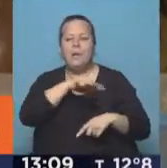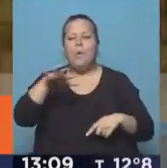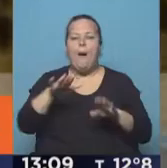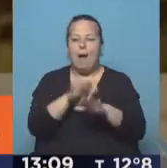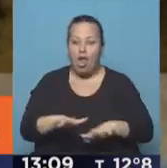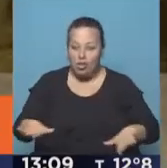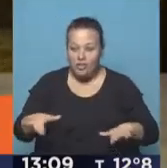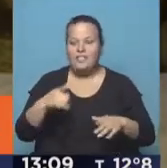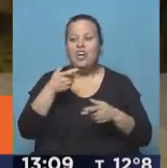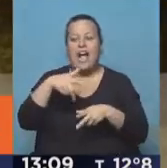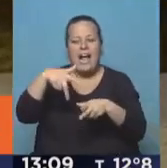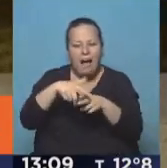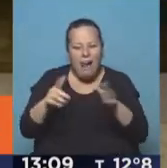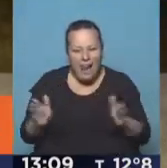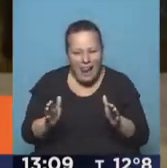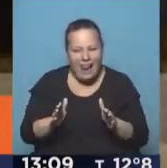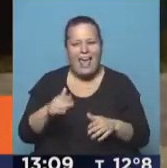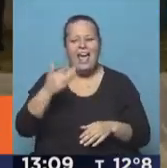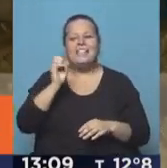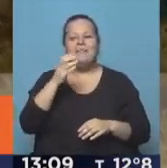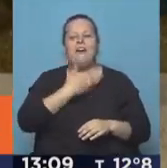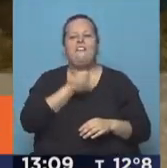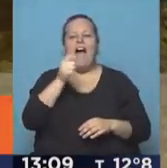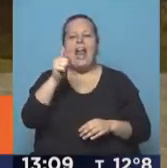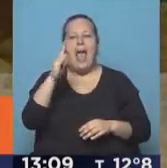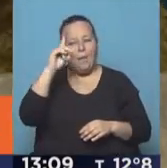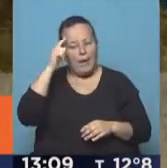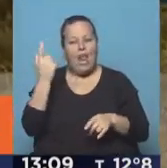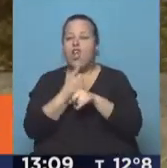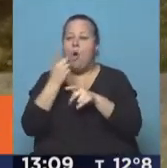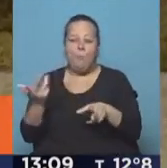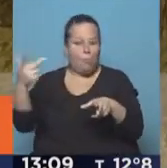los chicos con caballos chiquititos, falabella, que si bien no los